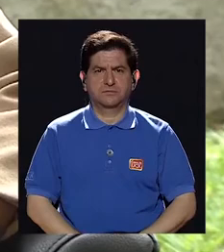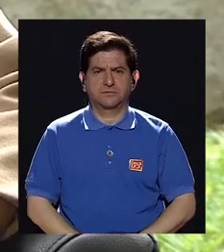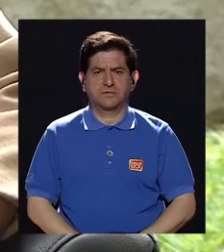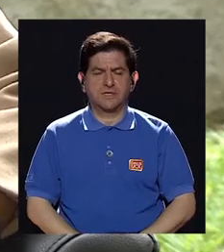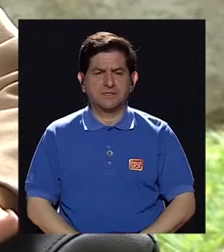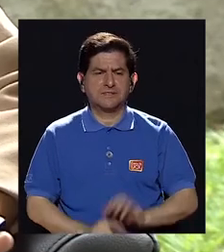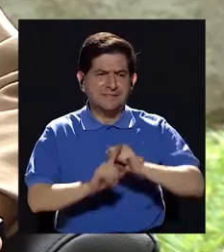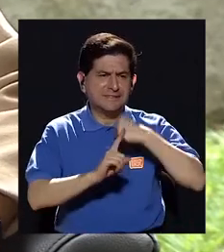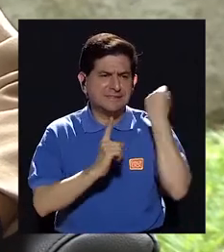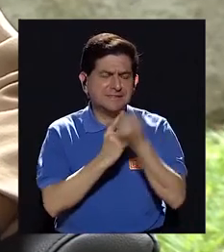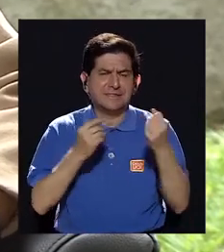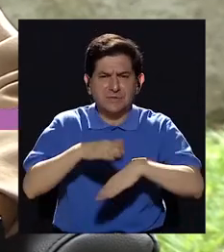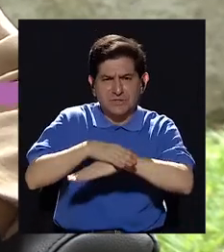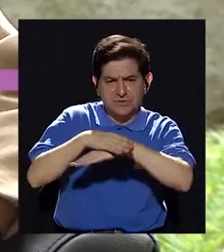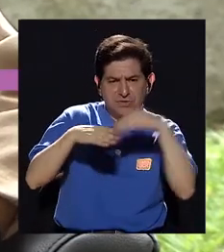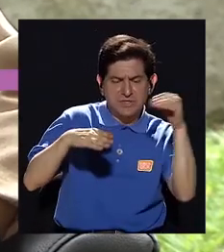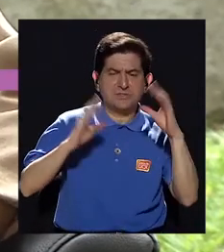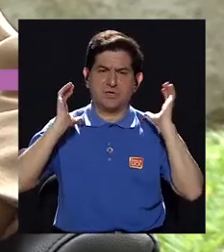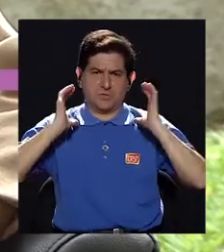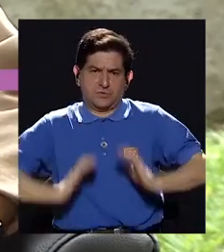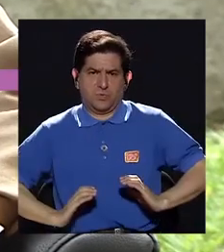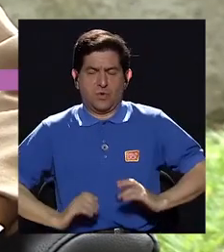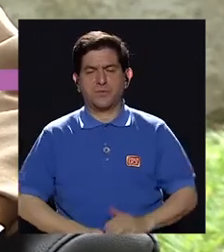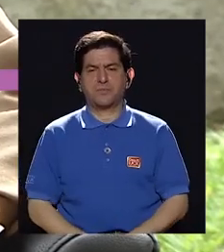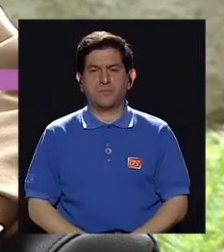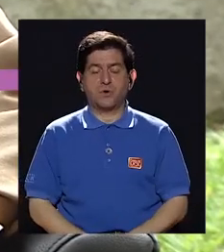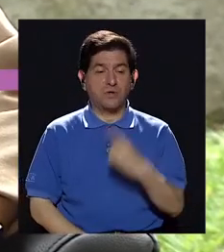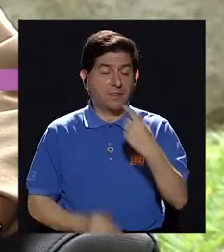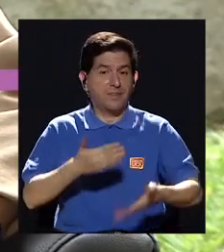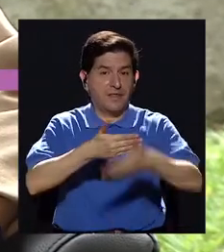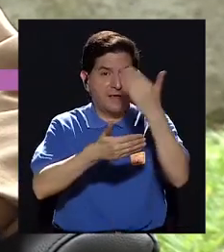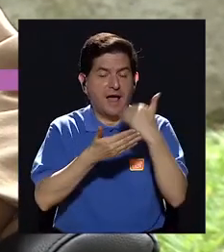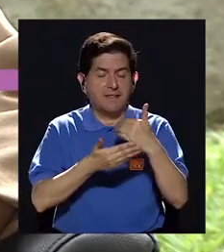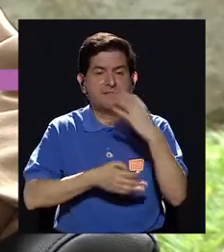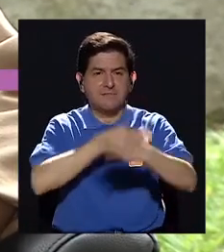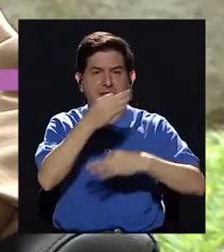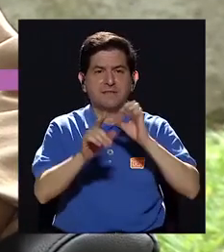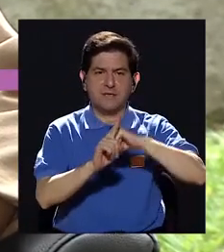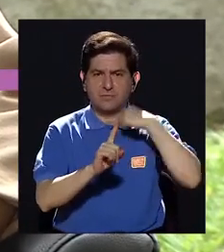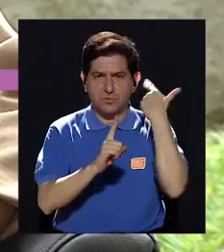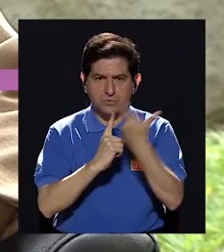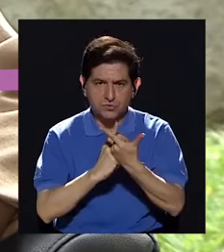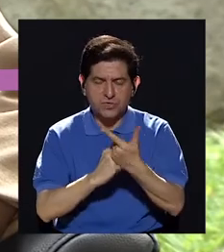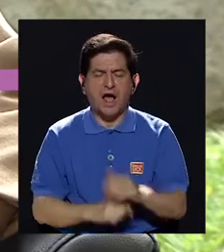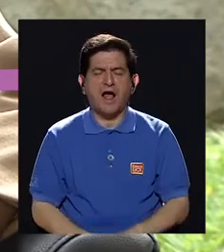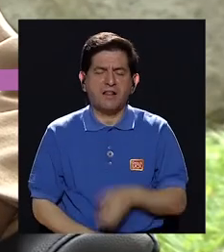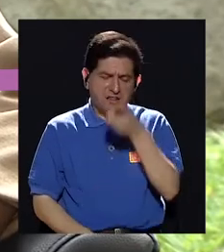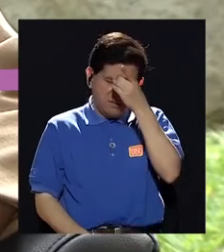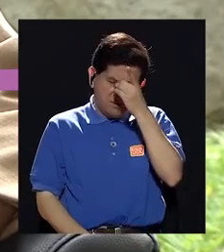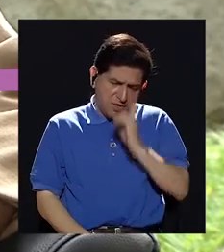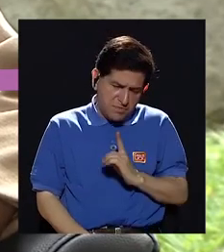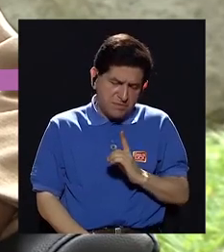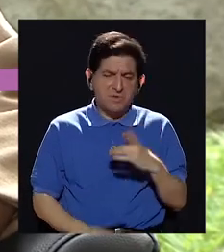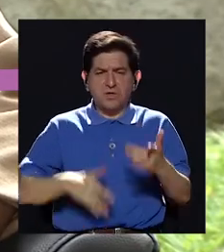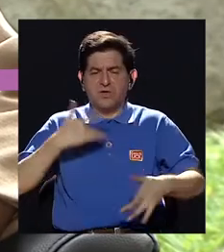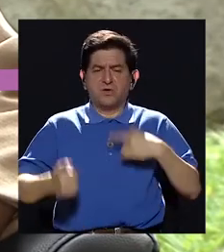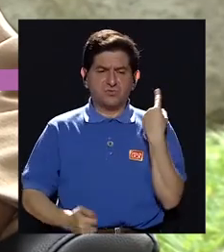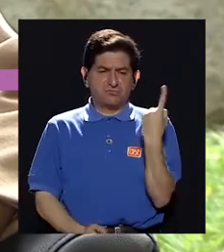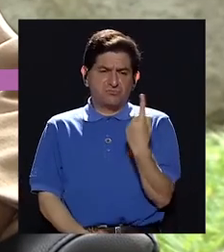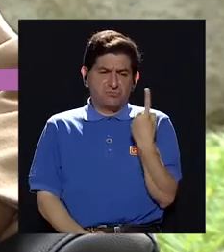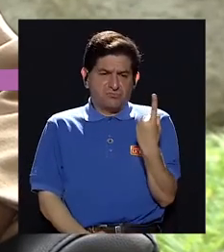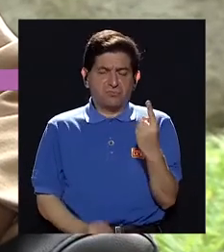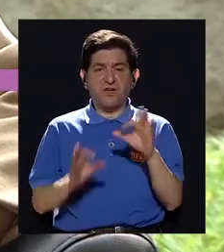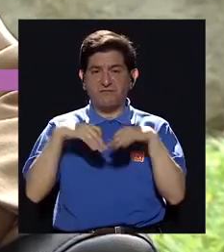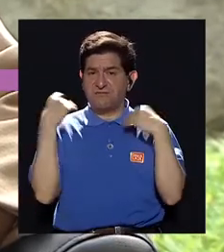por asuntos externos a su organismo, básicamente, como le decía, sociales. Están deprimidos, se sienten